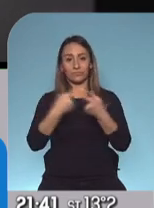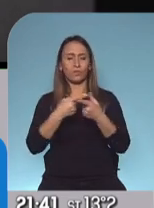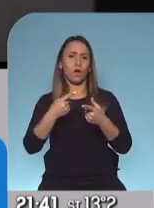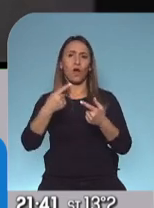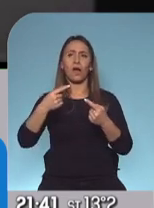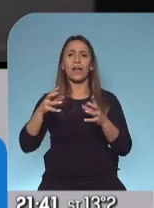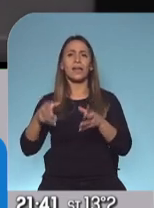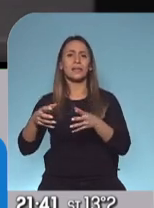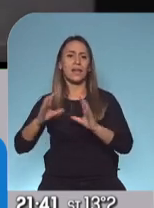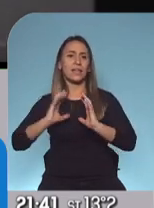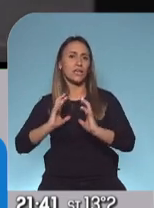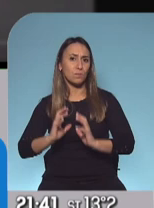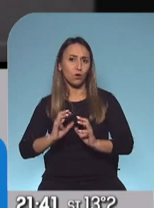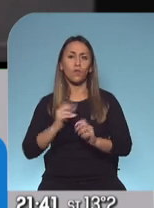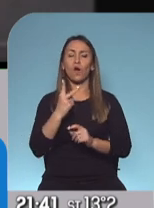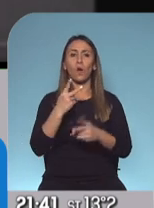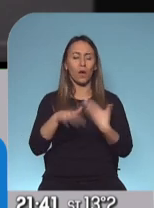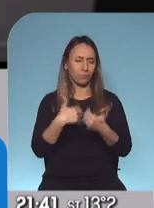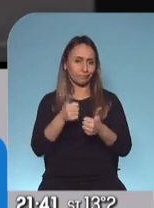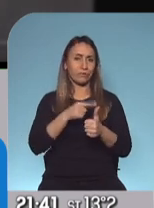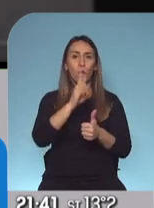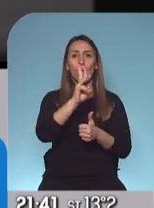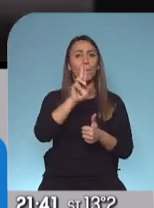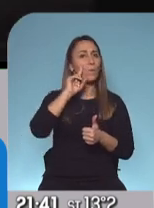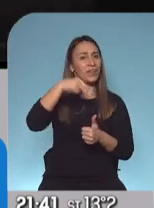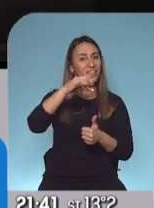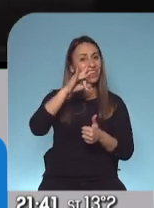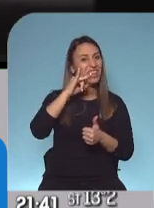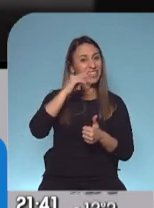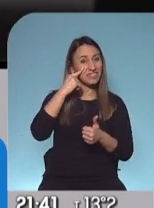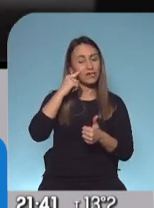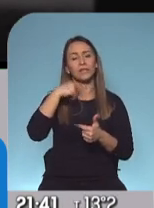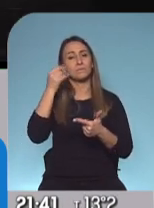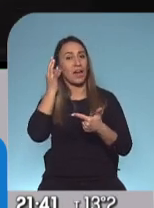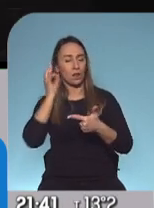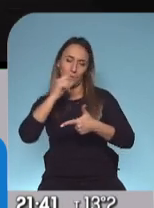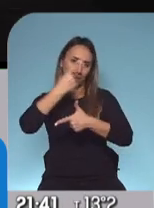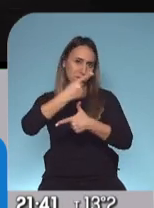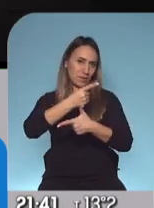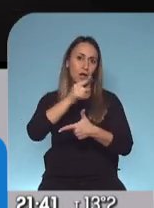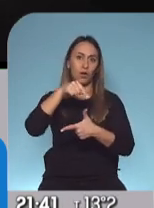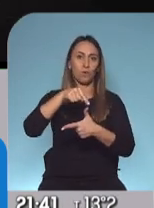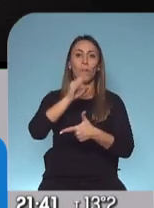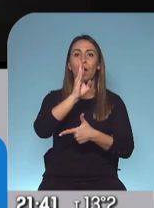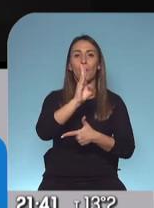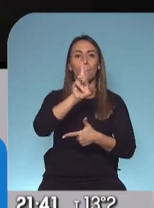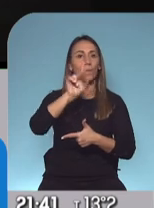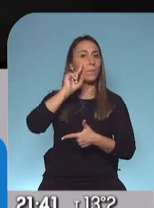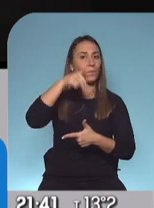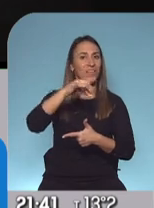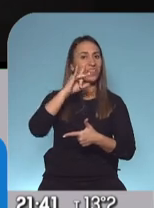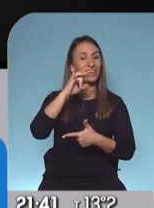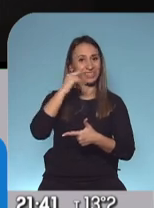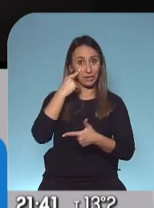equipos con dos jugadores extraordinarios, Brindisi y Maradona. En ese orden, ¿no? Pero si querés, tenemos un